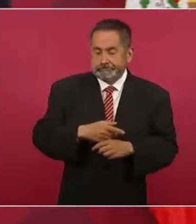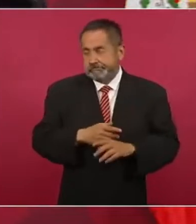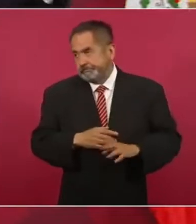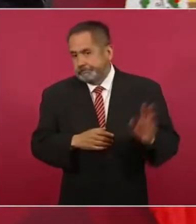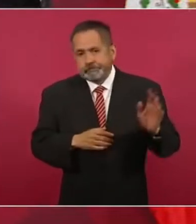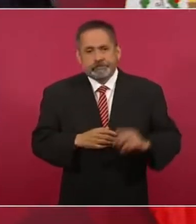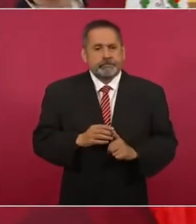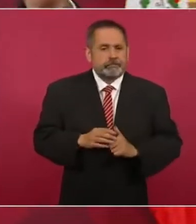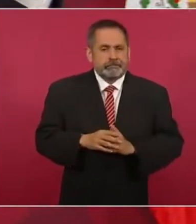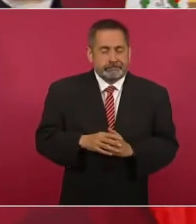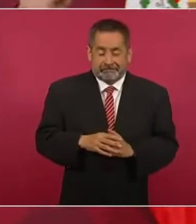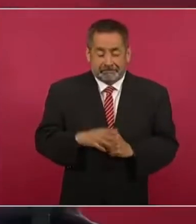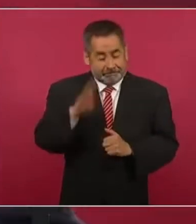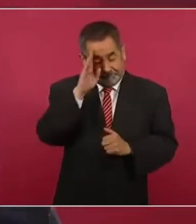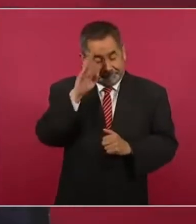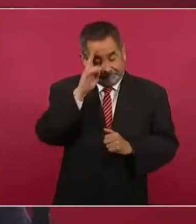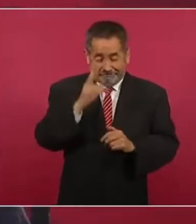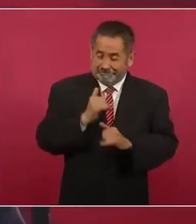pero